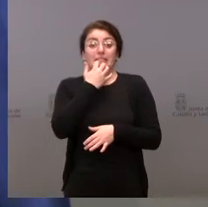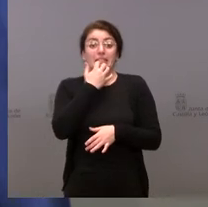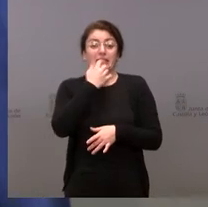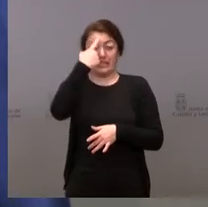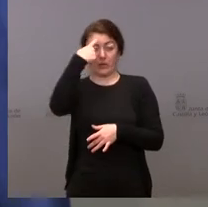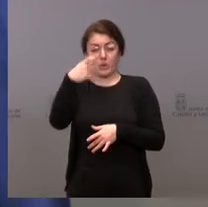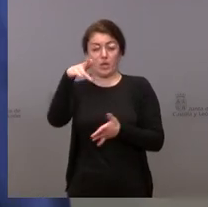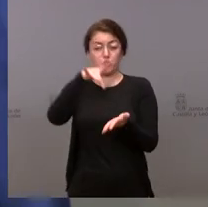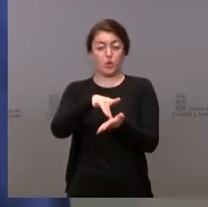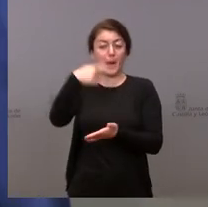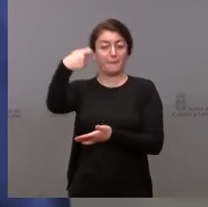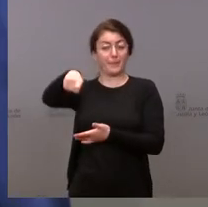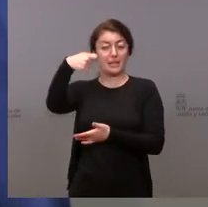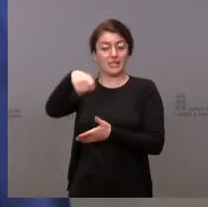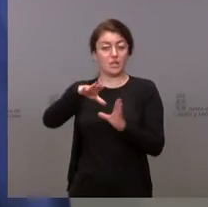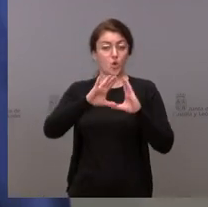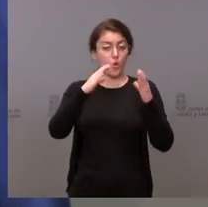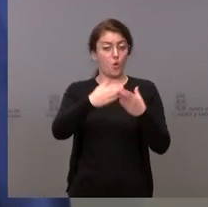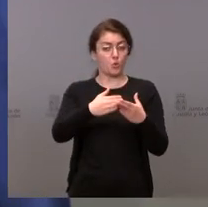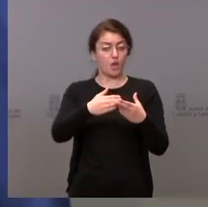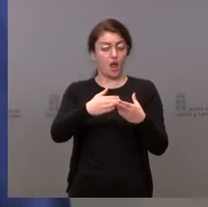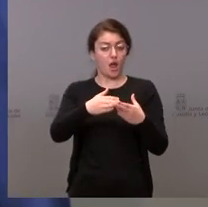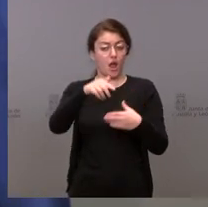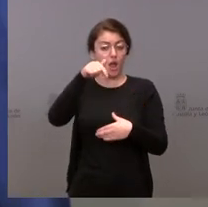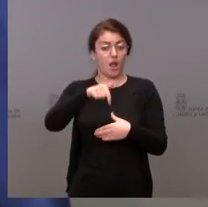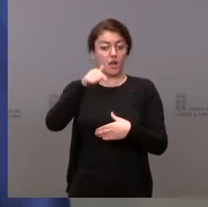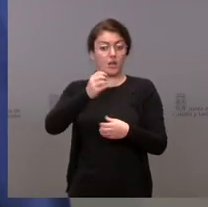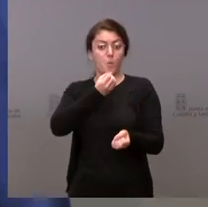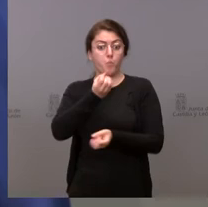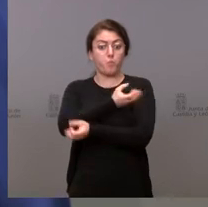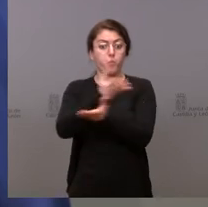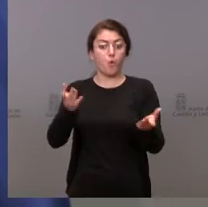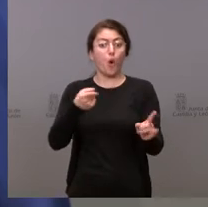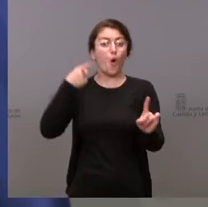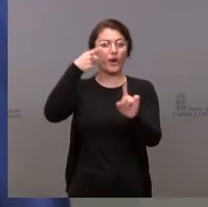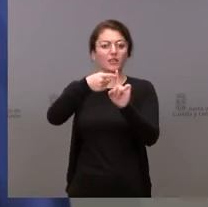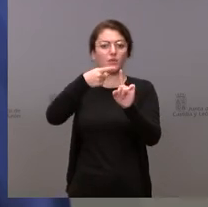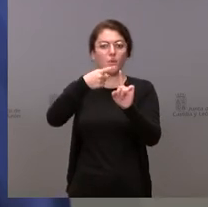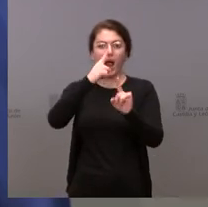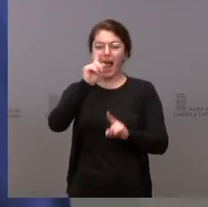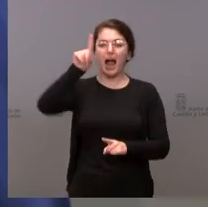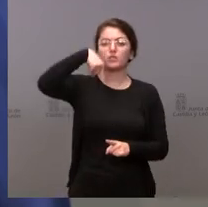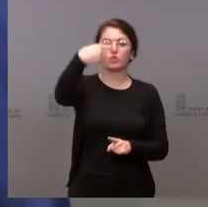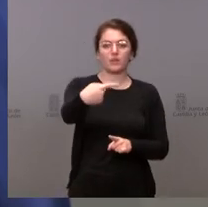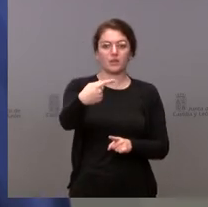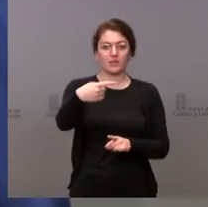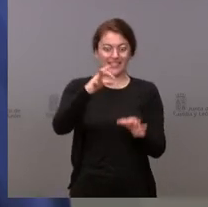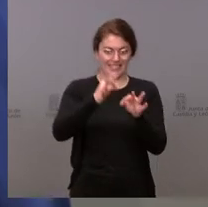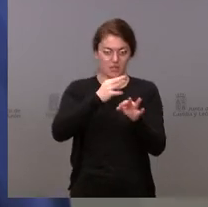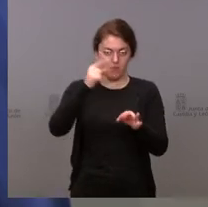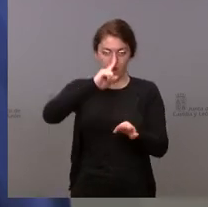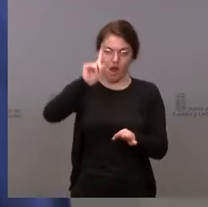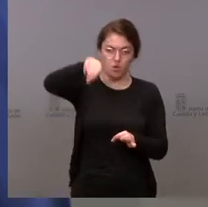presidente de la junta de castilla y león anunció el objetivo de que en el próximo curso del que comienza el mes de septiembre de este año